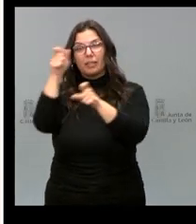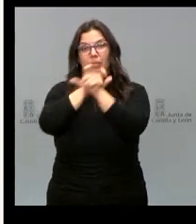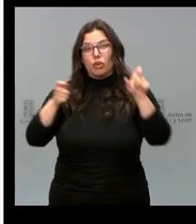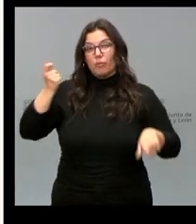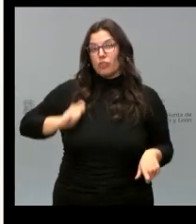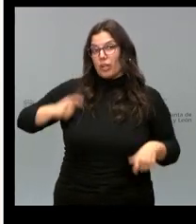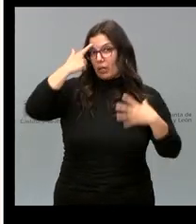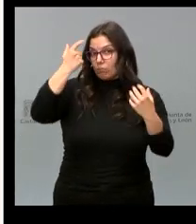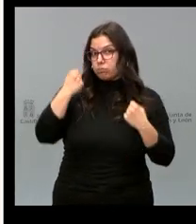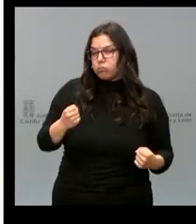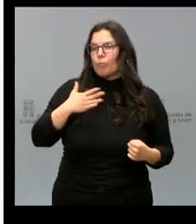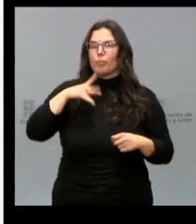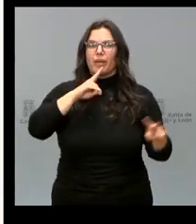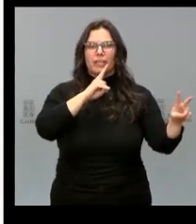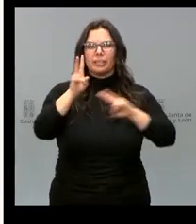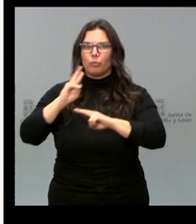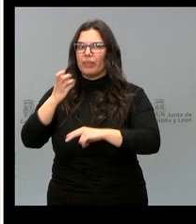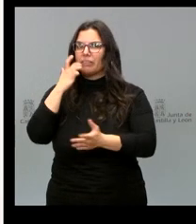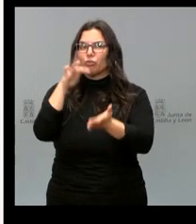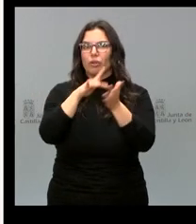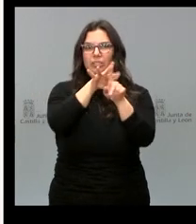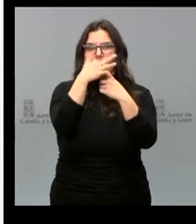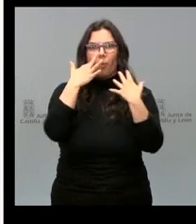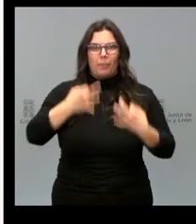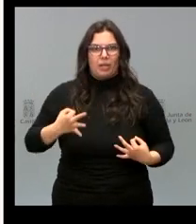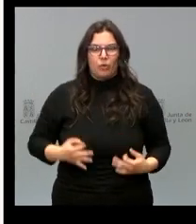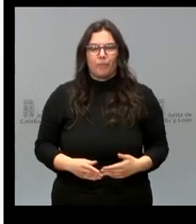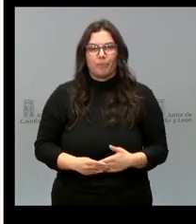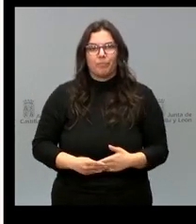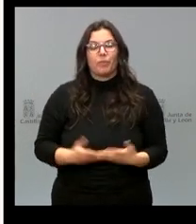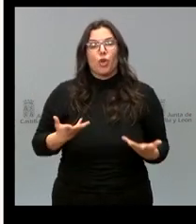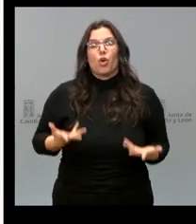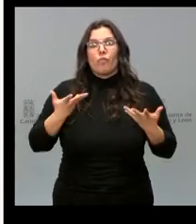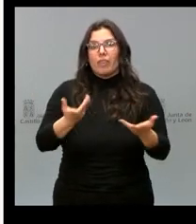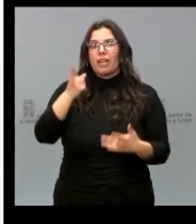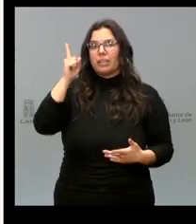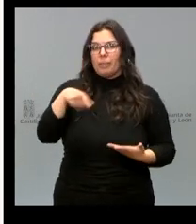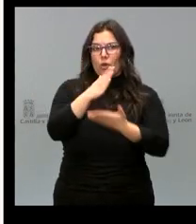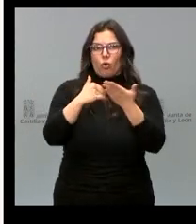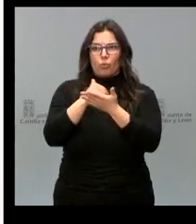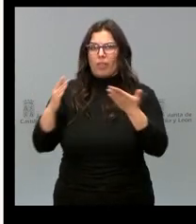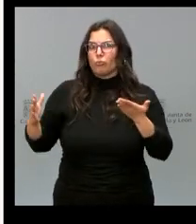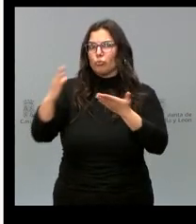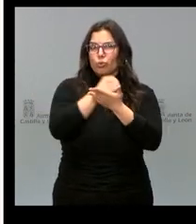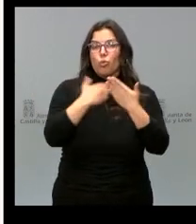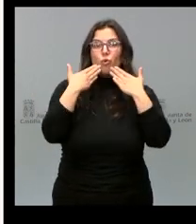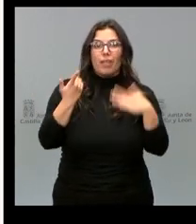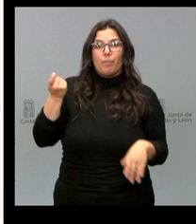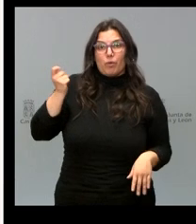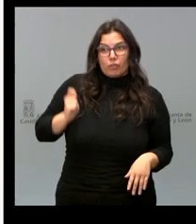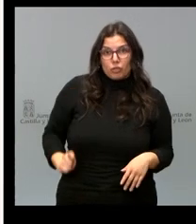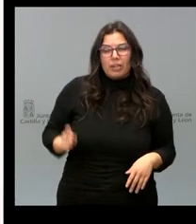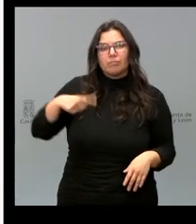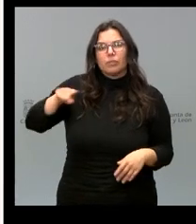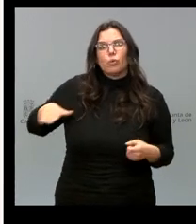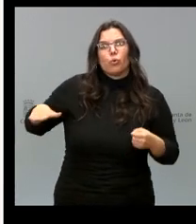especializado den respuesta en situaciones de esta naturaleza. Lo vamos a prestar también en toda la comunidad mediante profesionales que van a